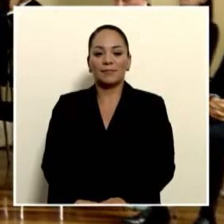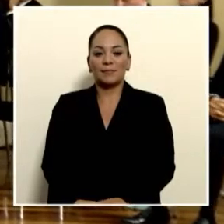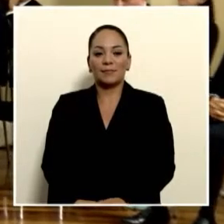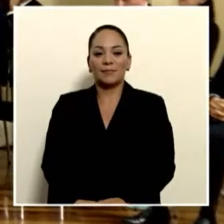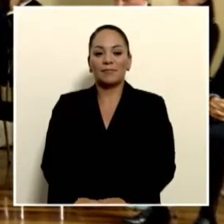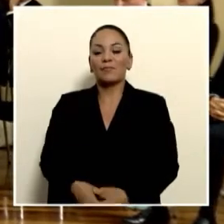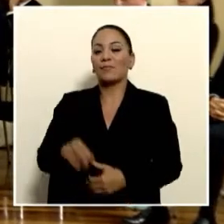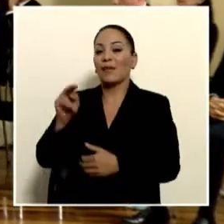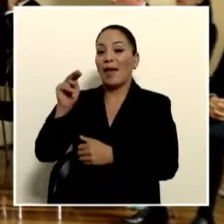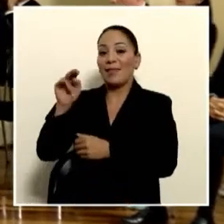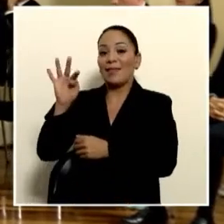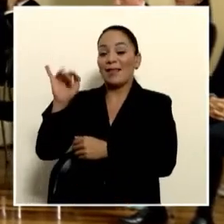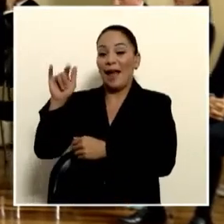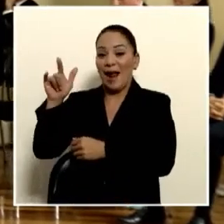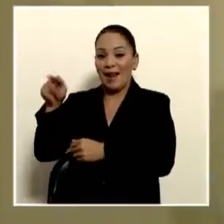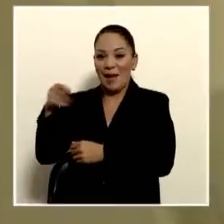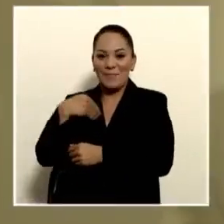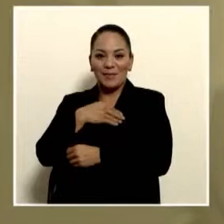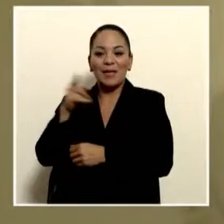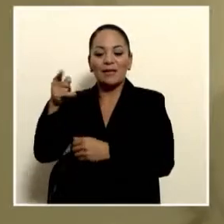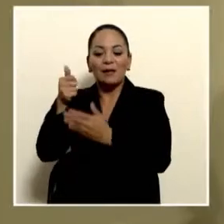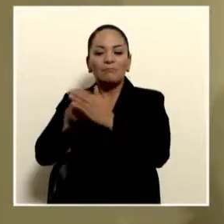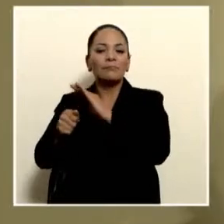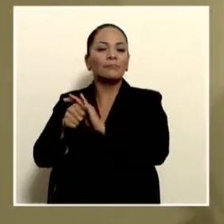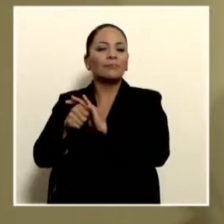Doña Natalia me estaba escondiendo el forro.